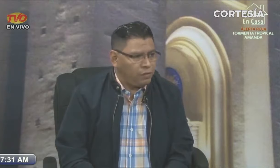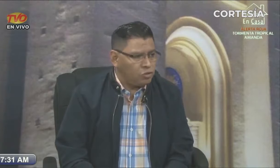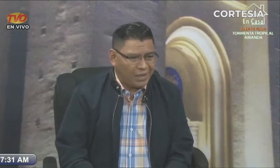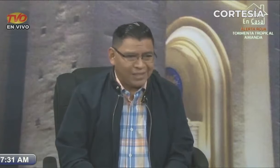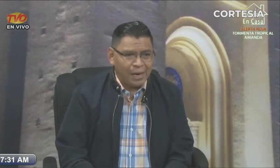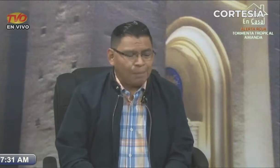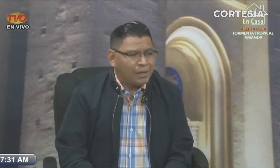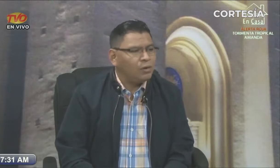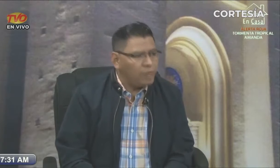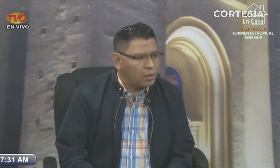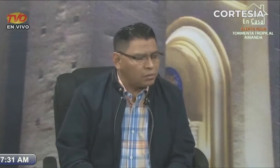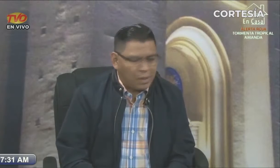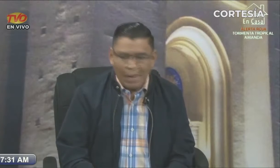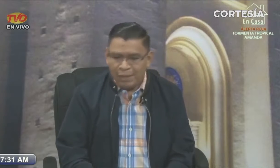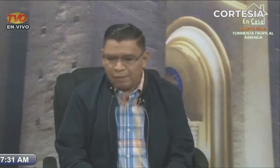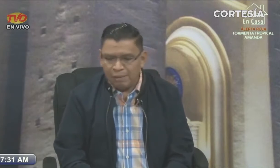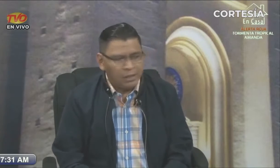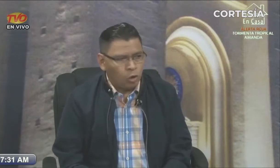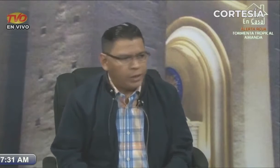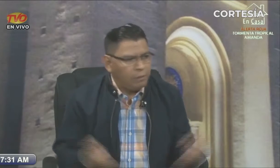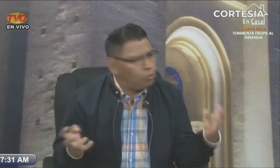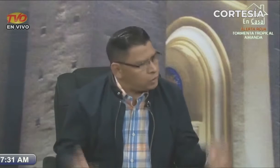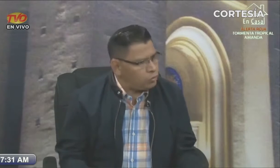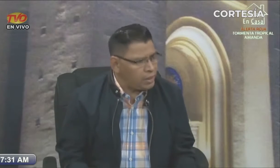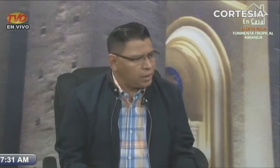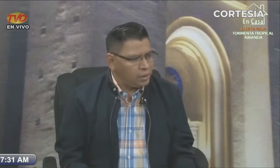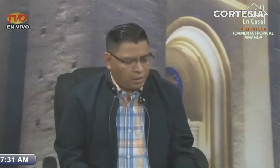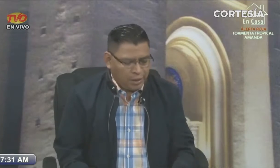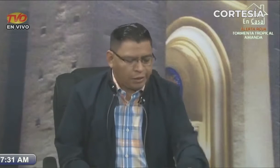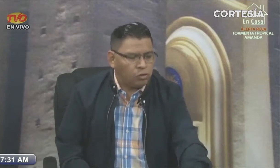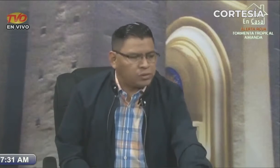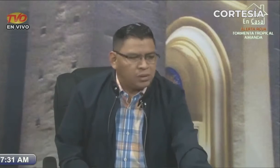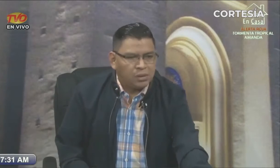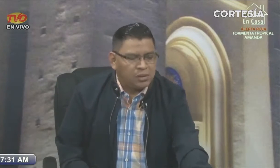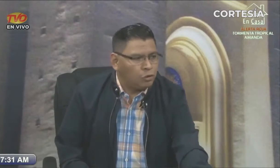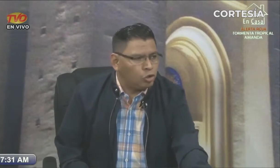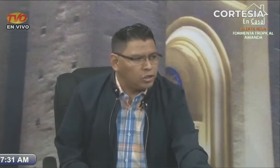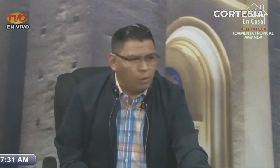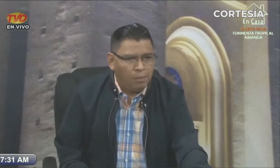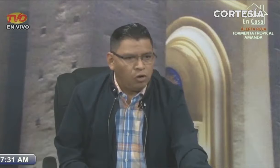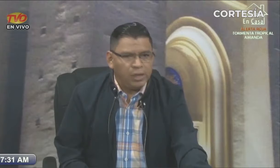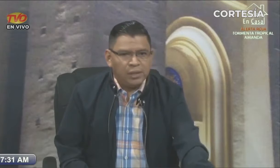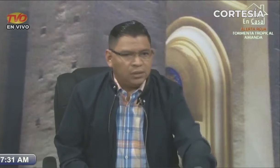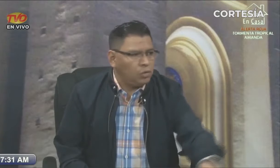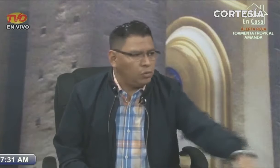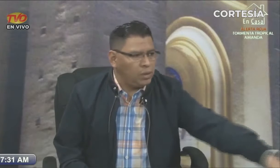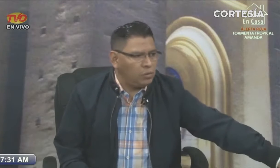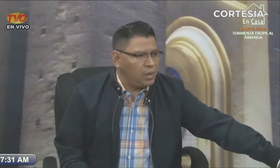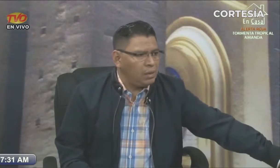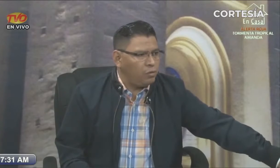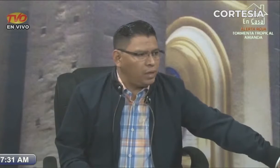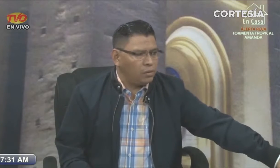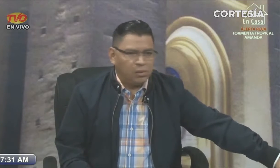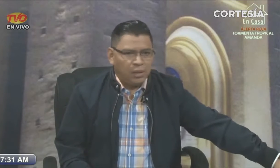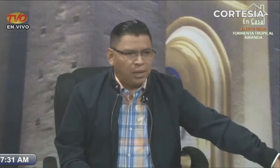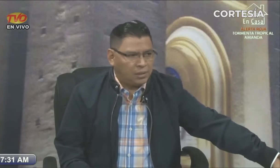sentimos satisfechos en estar a la par del gobierno. Lamentablemente el objetivo no se consigue. Estos 389 millones ya